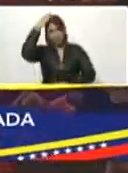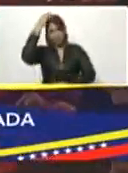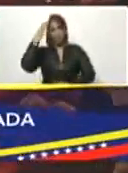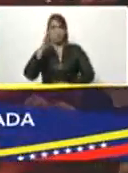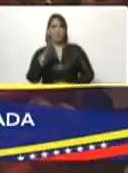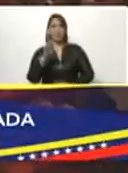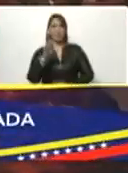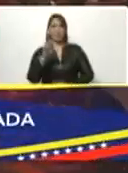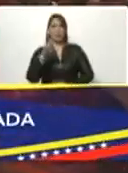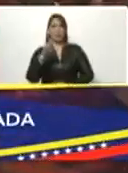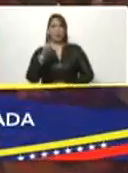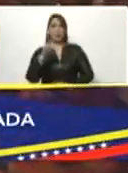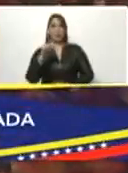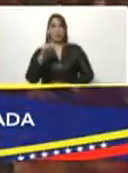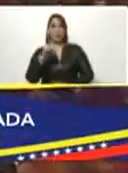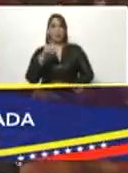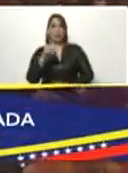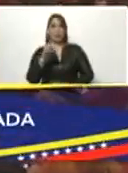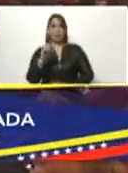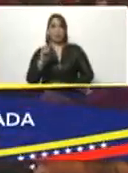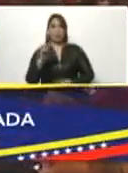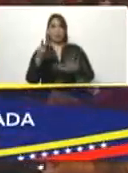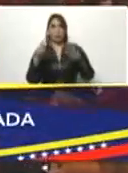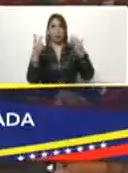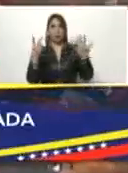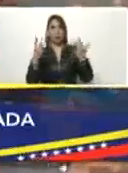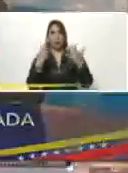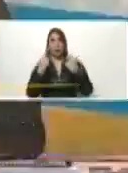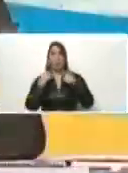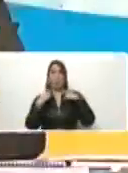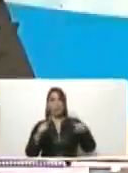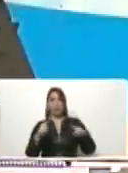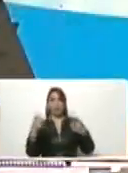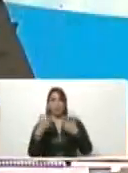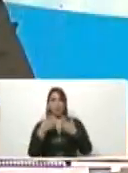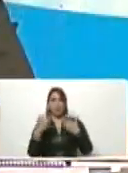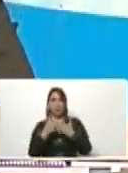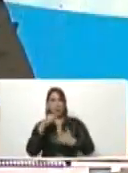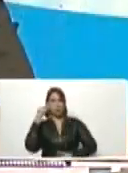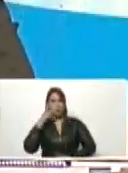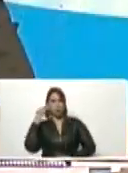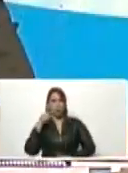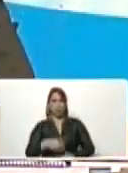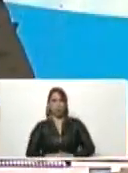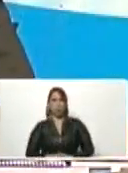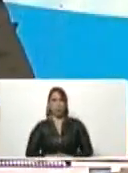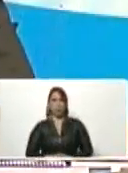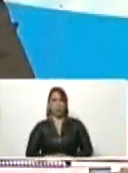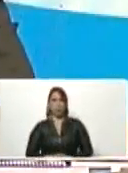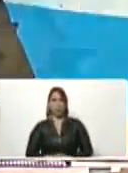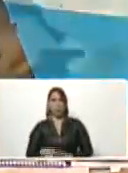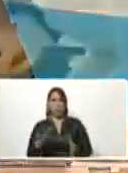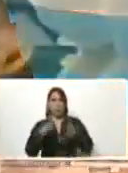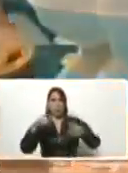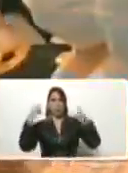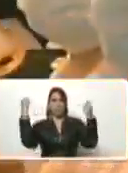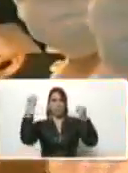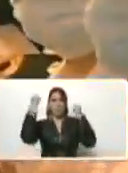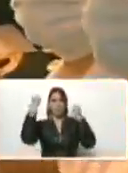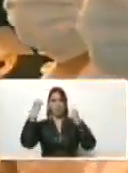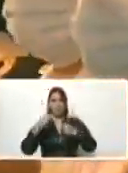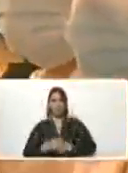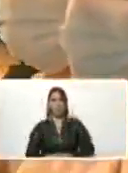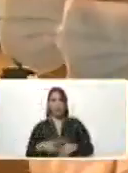Fernando VII ha perdido la batalla de Pichincha. Sucre se levanta como gran vencedor del